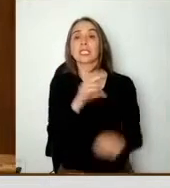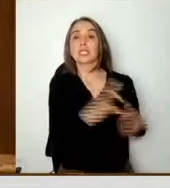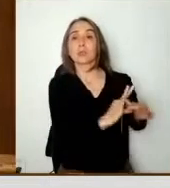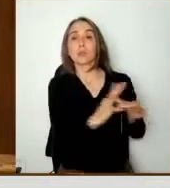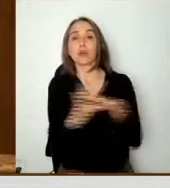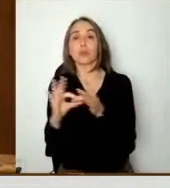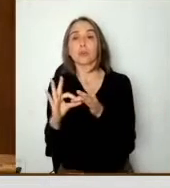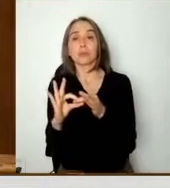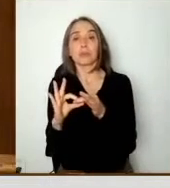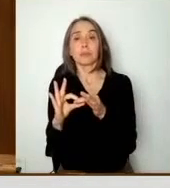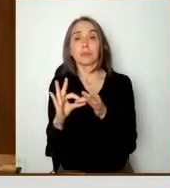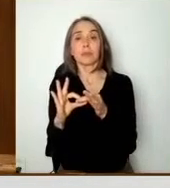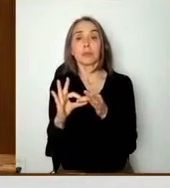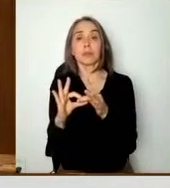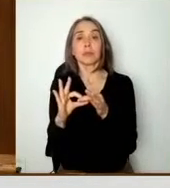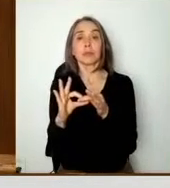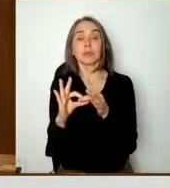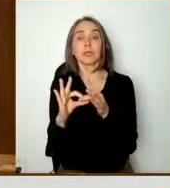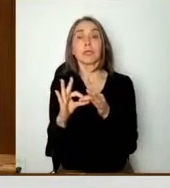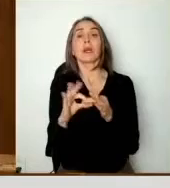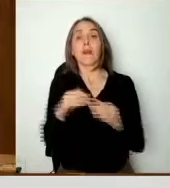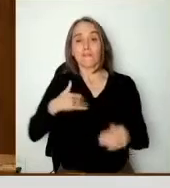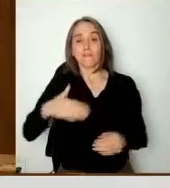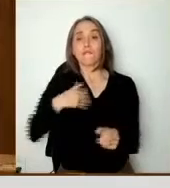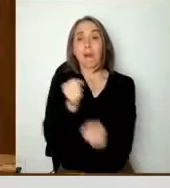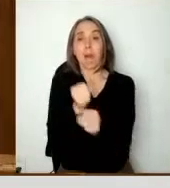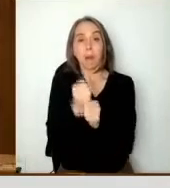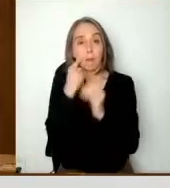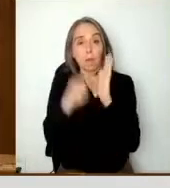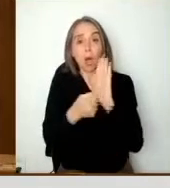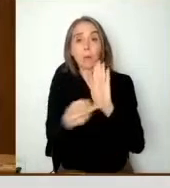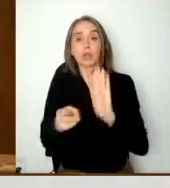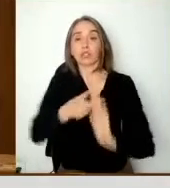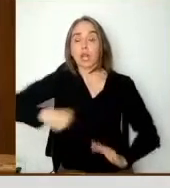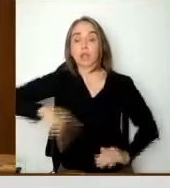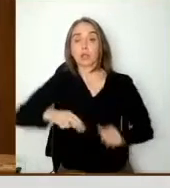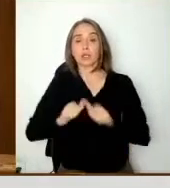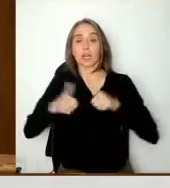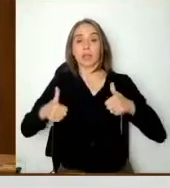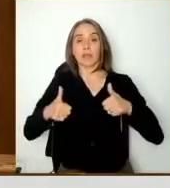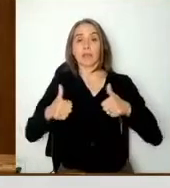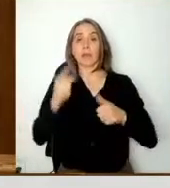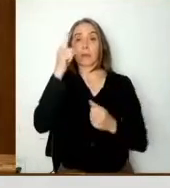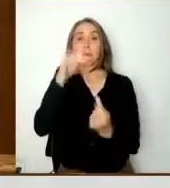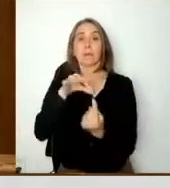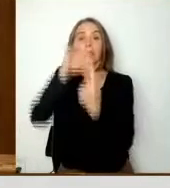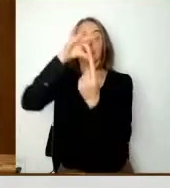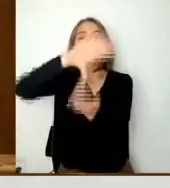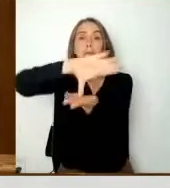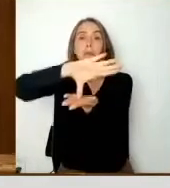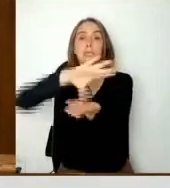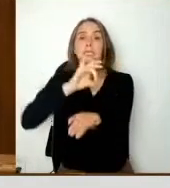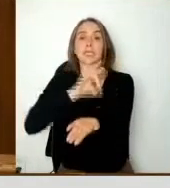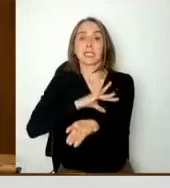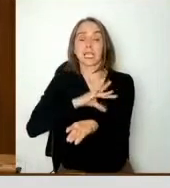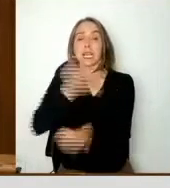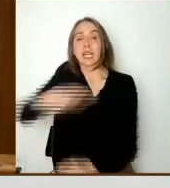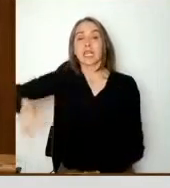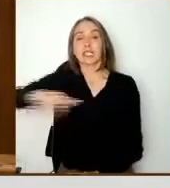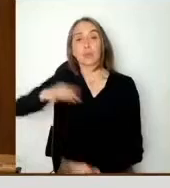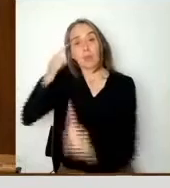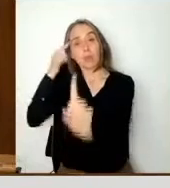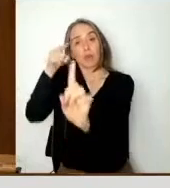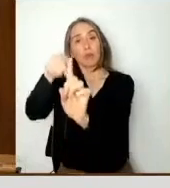fundamento, demostraremos y trabajaremos como mesa poniendo a Chile y su pueblo como norte y referente de nuestras